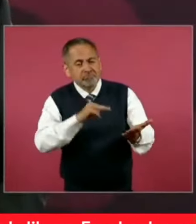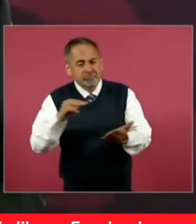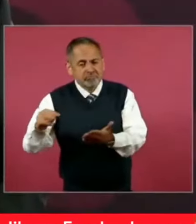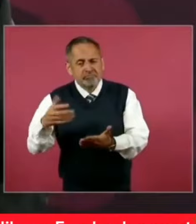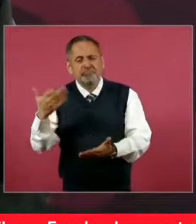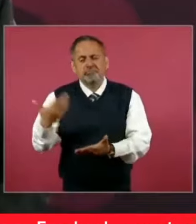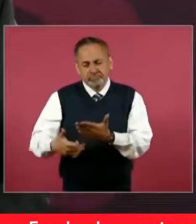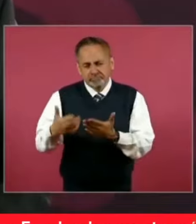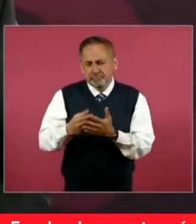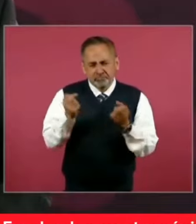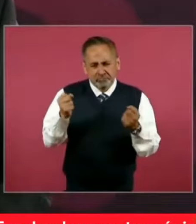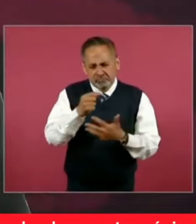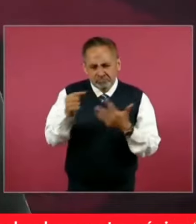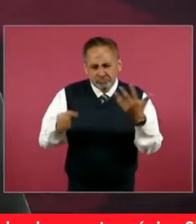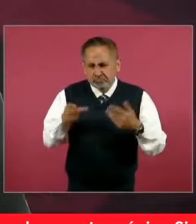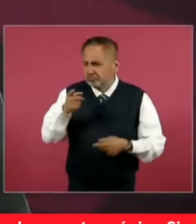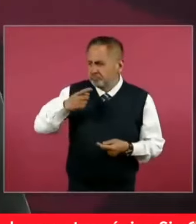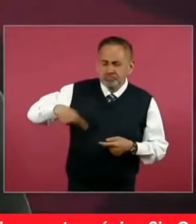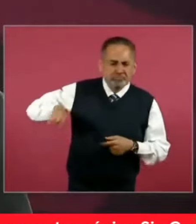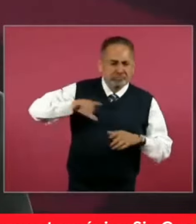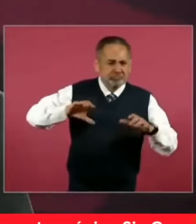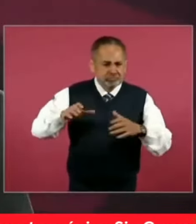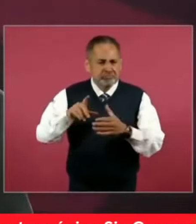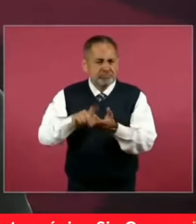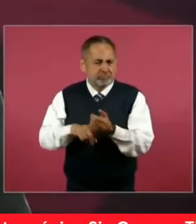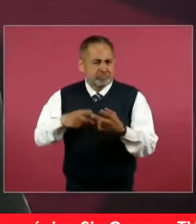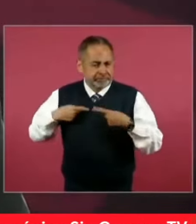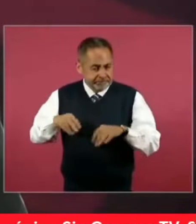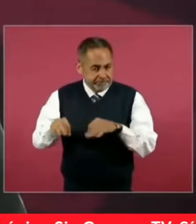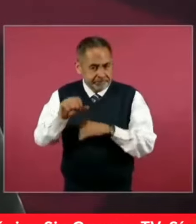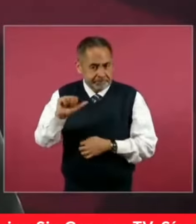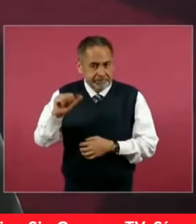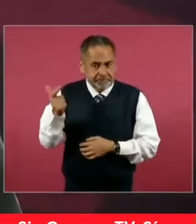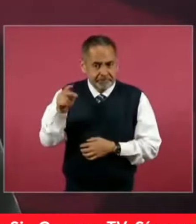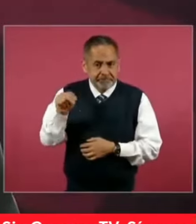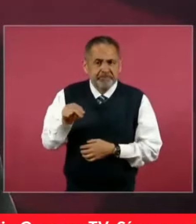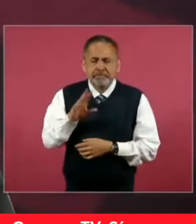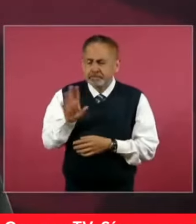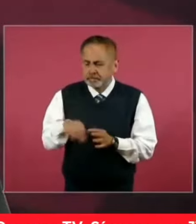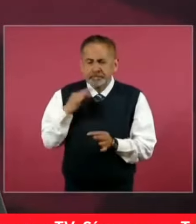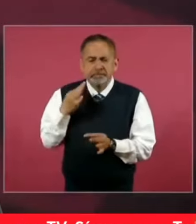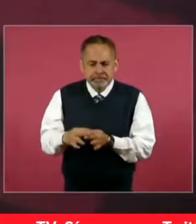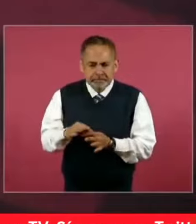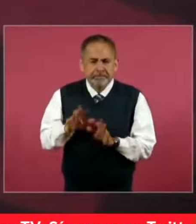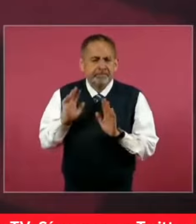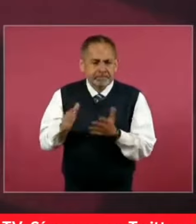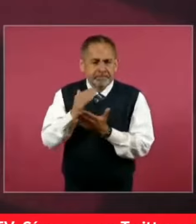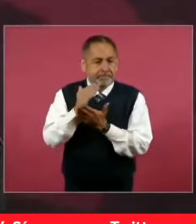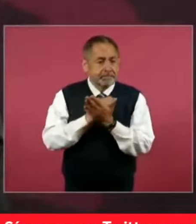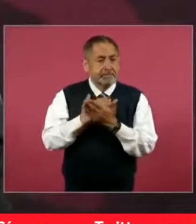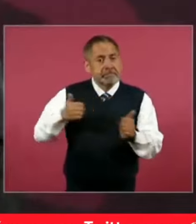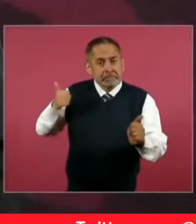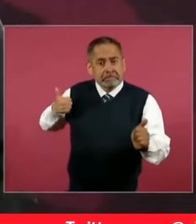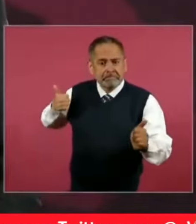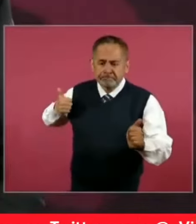por hacer, pero los trabajadores del Archivo General de la Nación hemos logrado reducir los niveles de rezago,